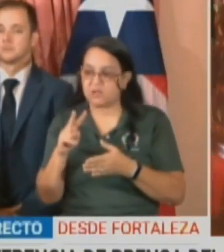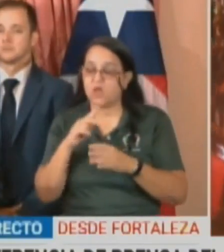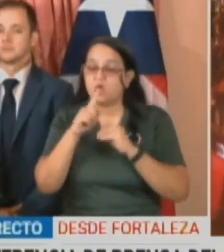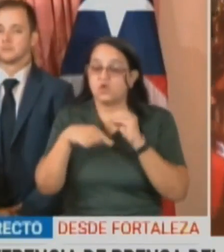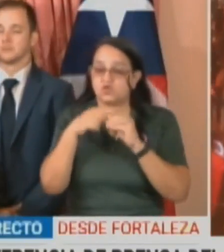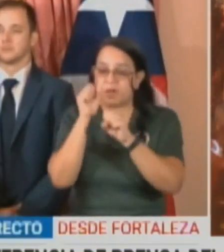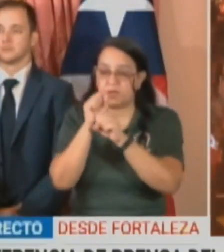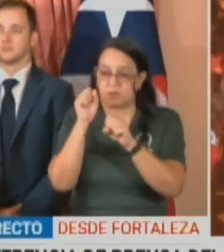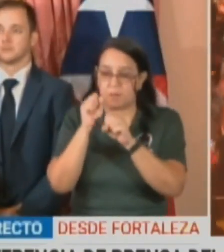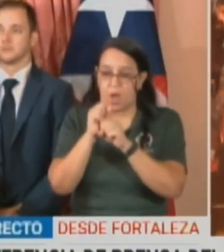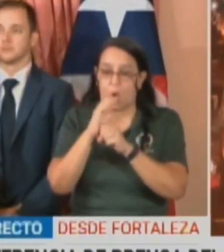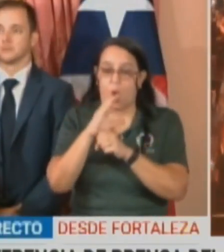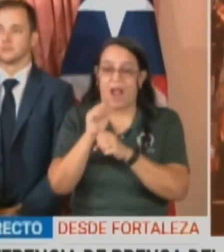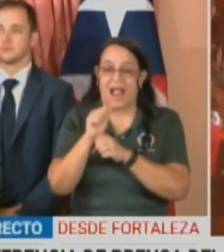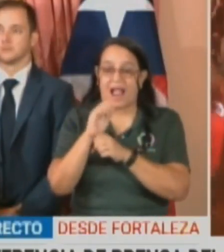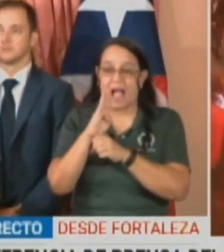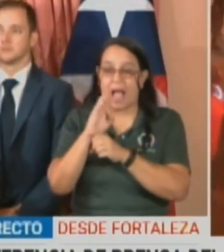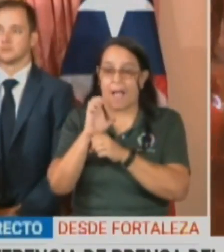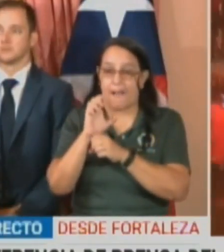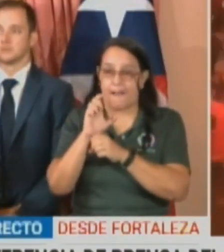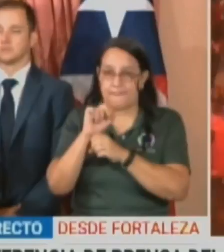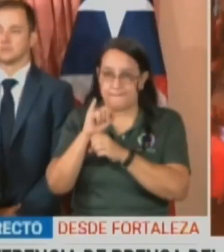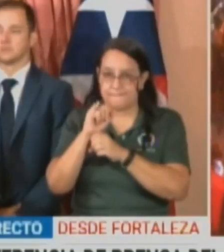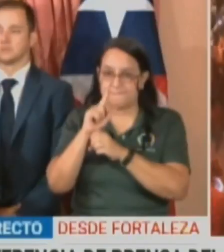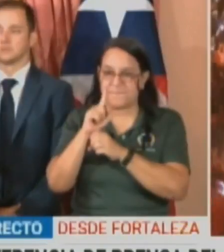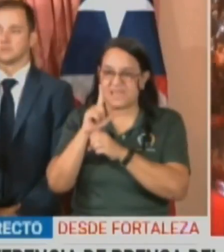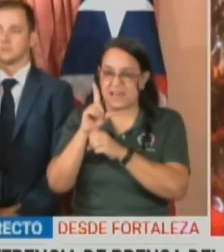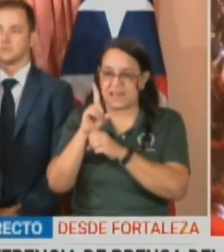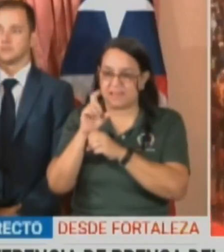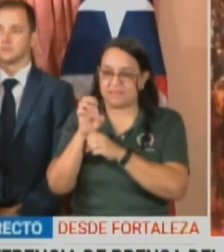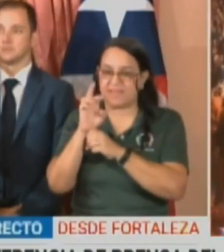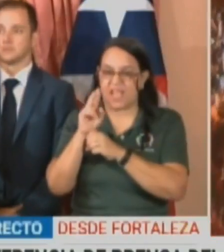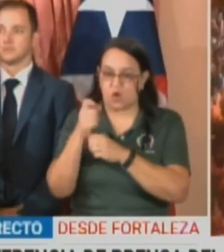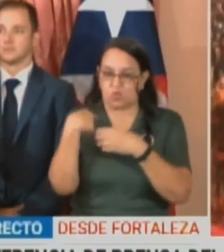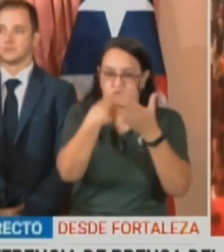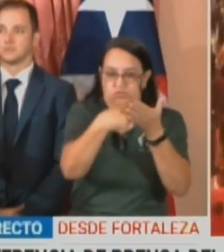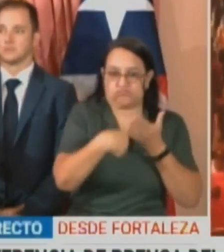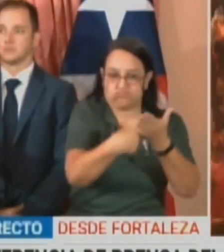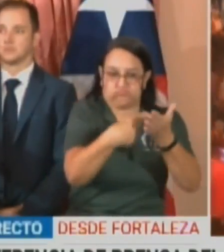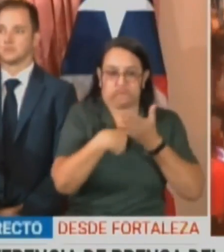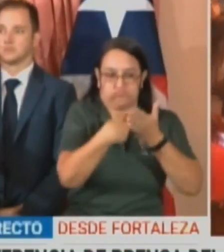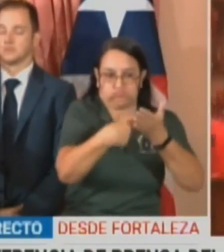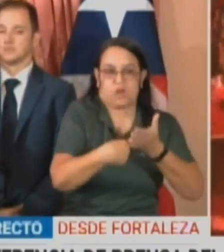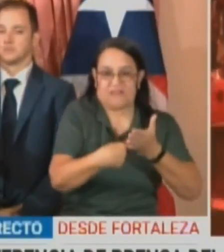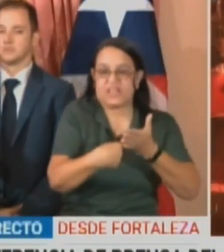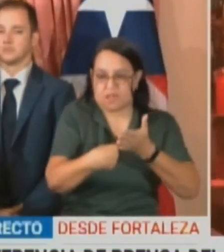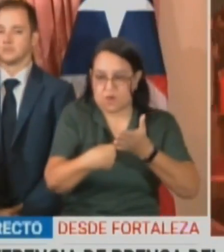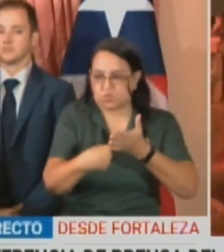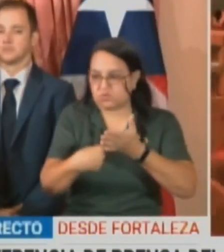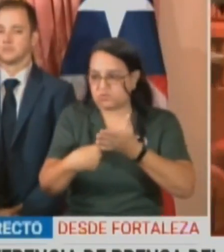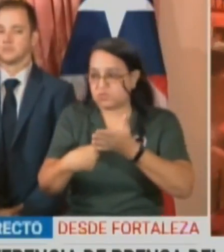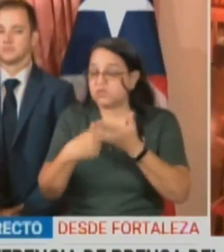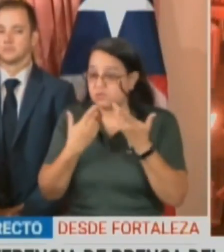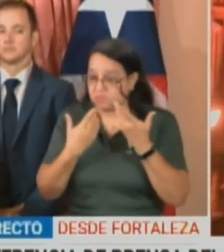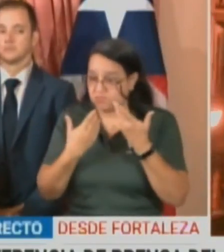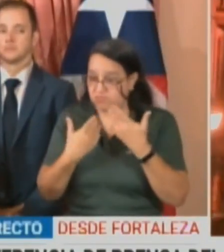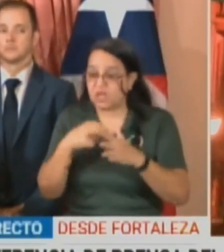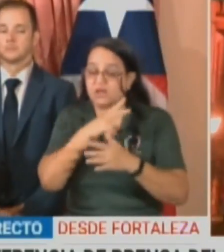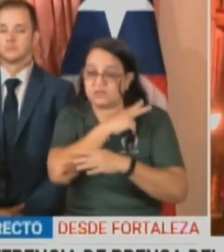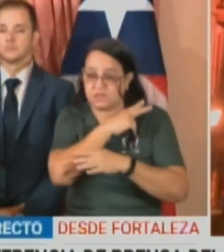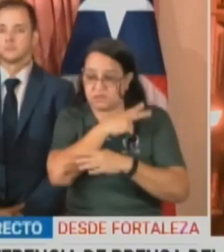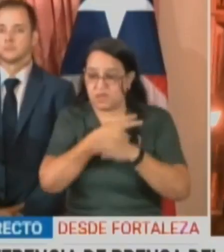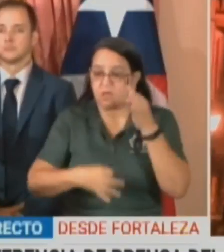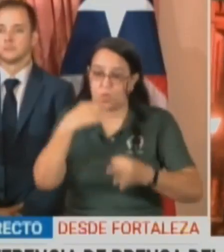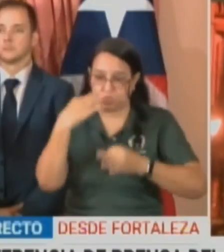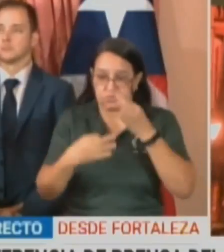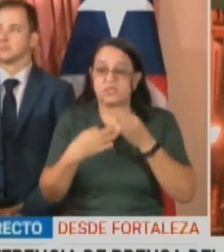el trabajo de los cabilderos. Esto hemos establecido y ya la Secretaría de Justicia le dio una actualización a